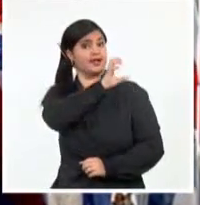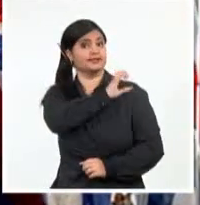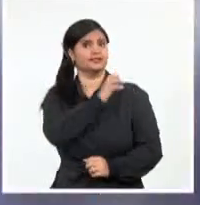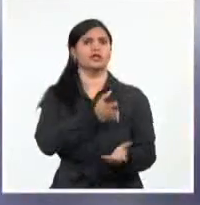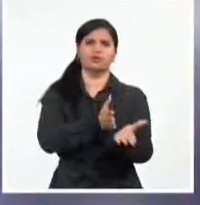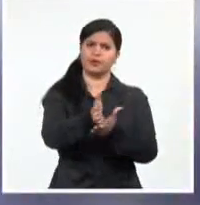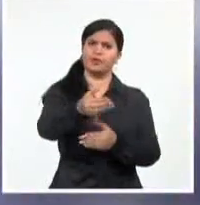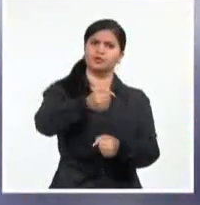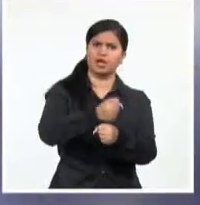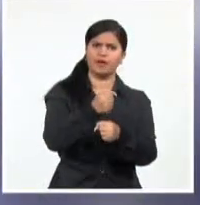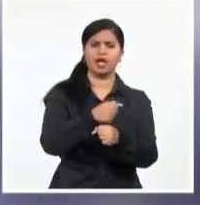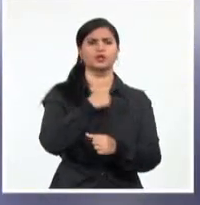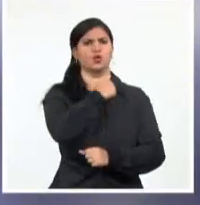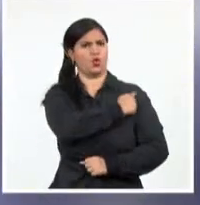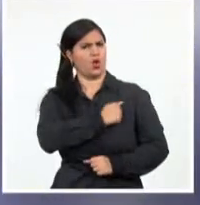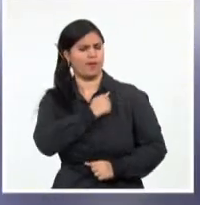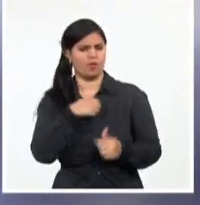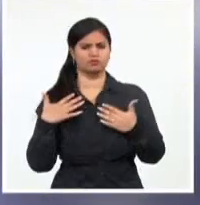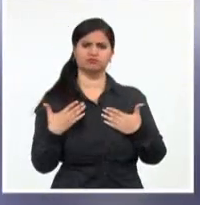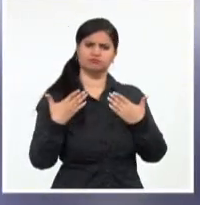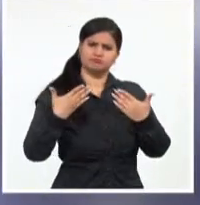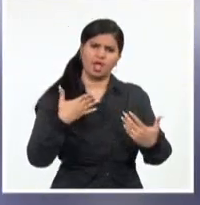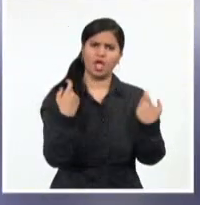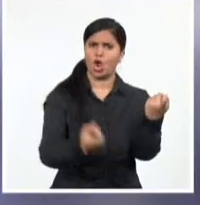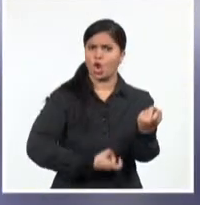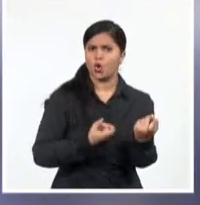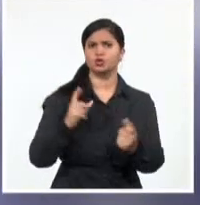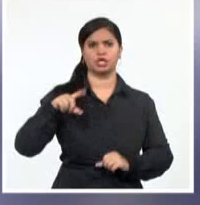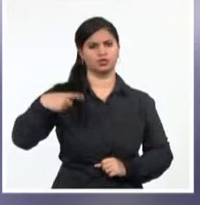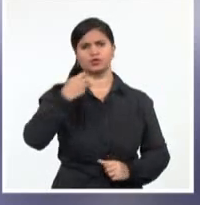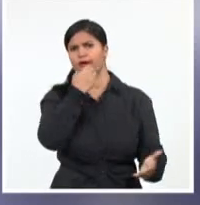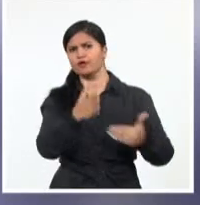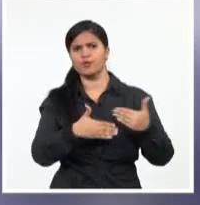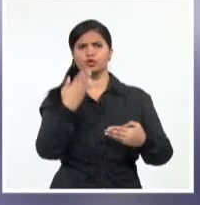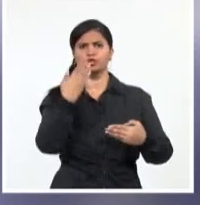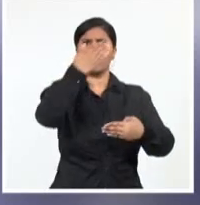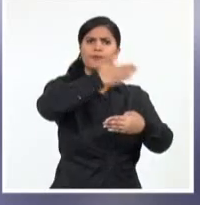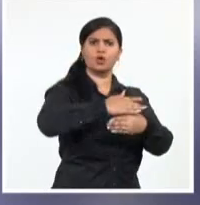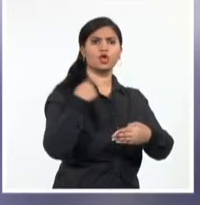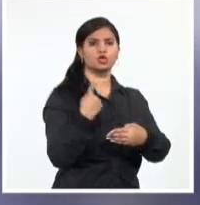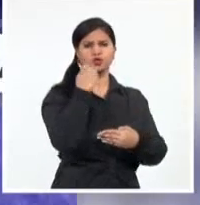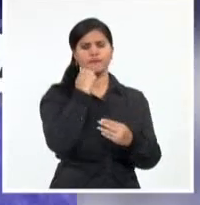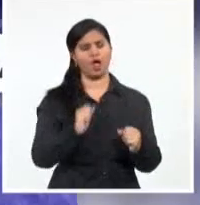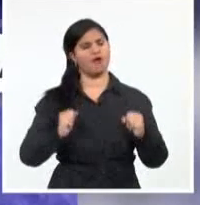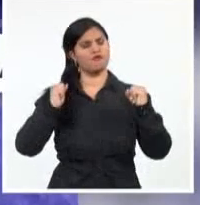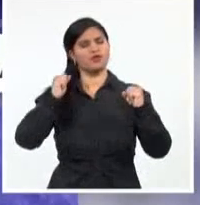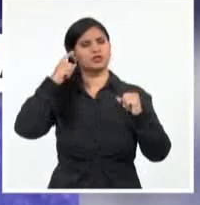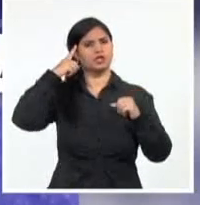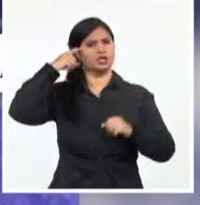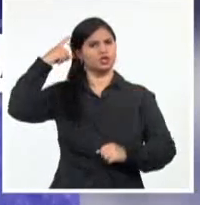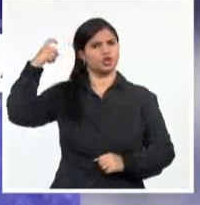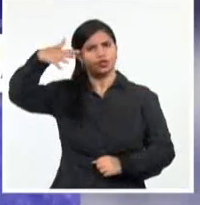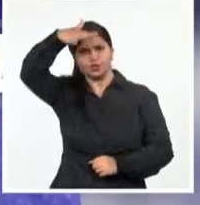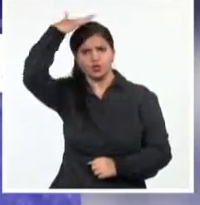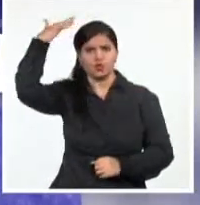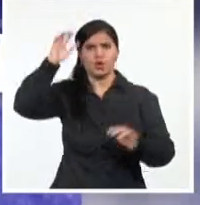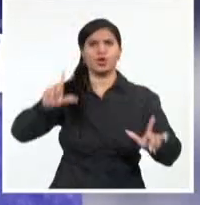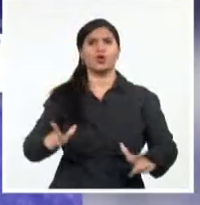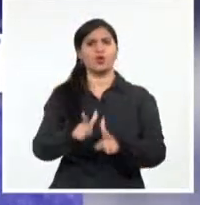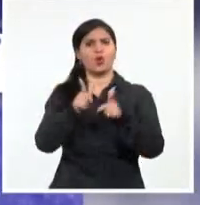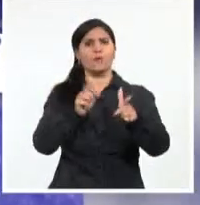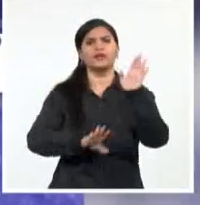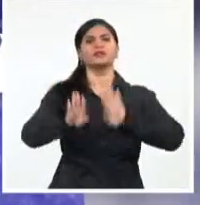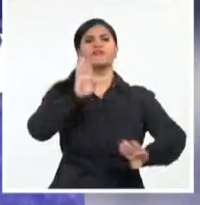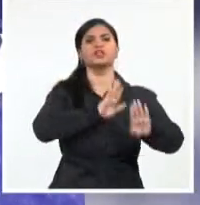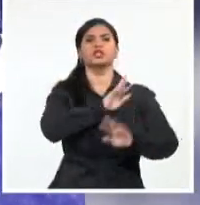optimismo ante exigentes retos y un bloqueo inhumano luchando por nuestros sueños de justicia social y defendiendo la patria